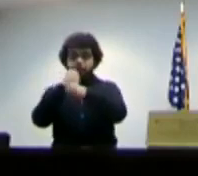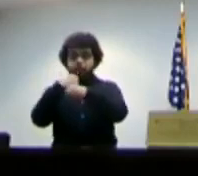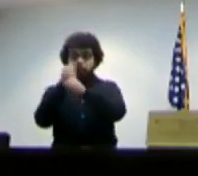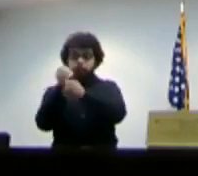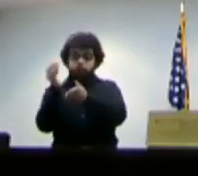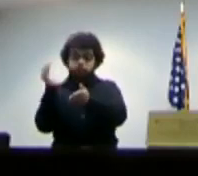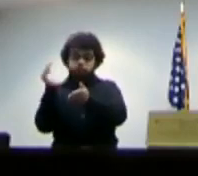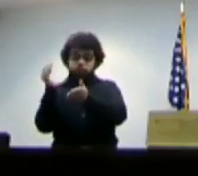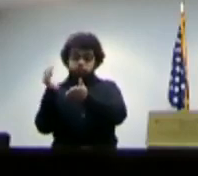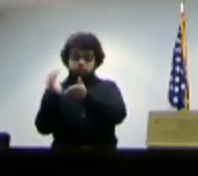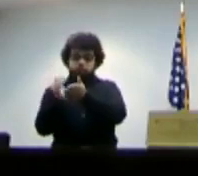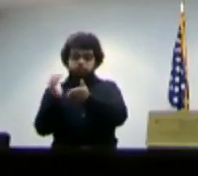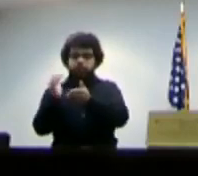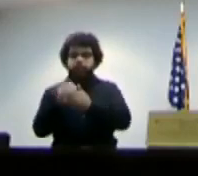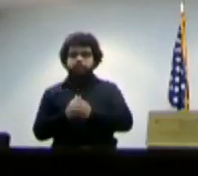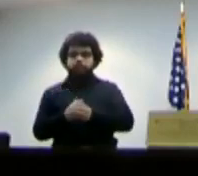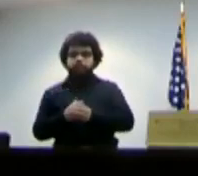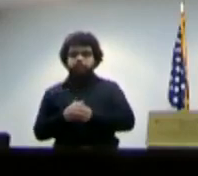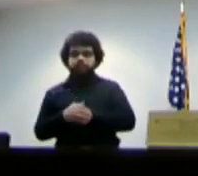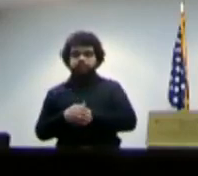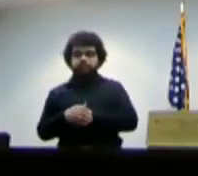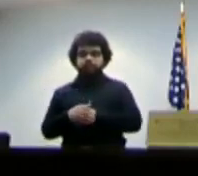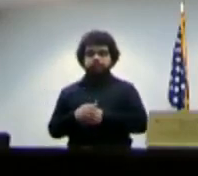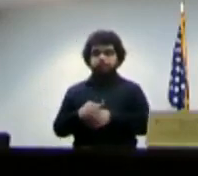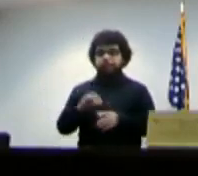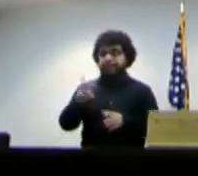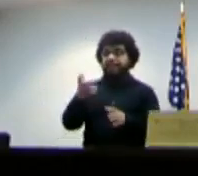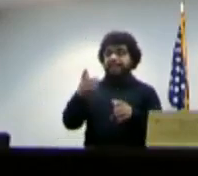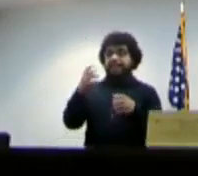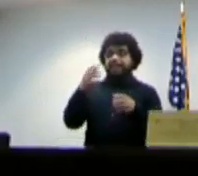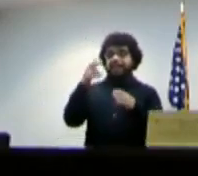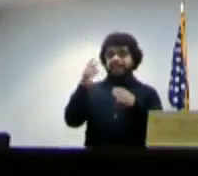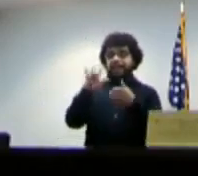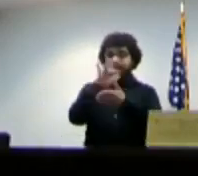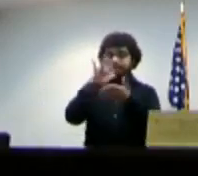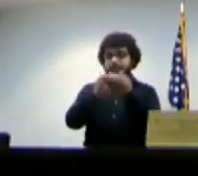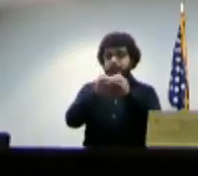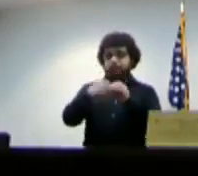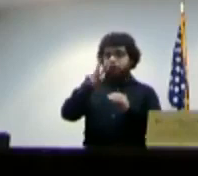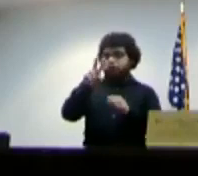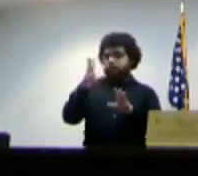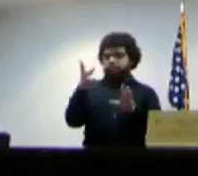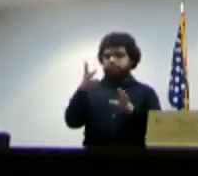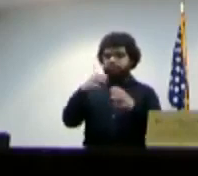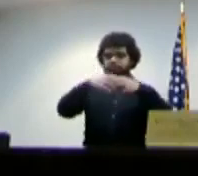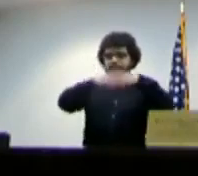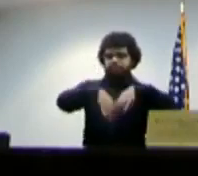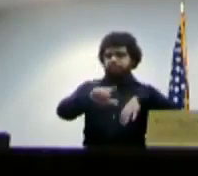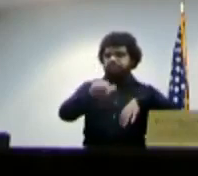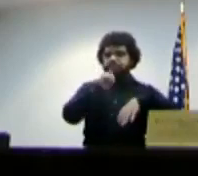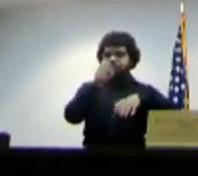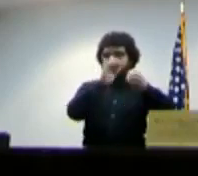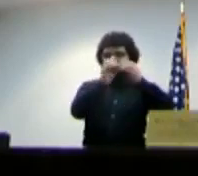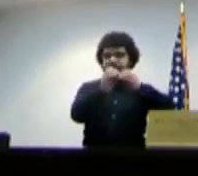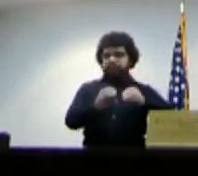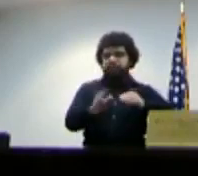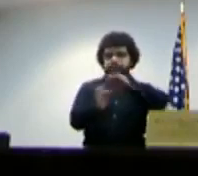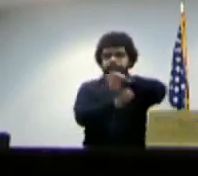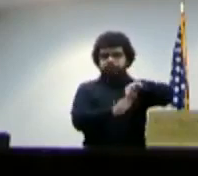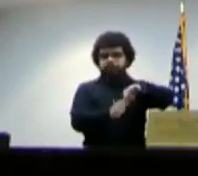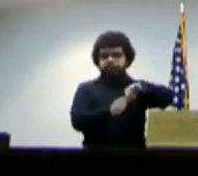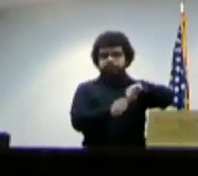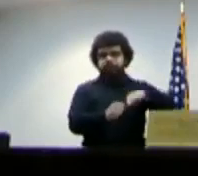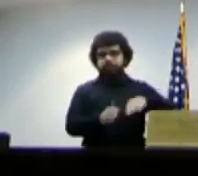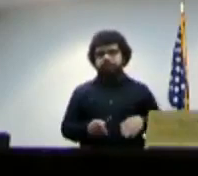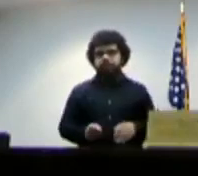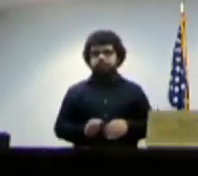recuerde, la unidad 2 estaba en fuera de servicio, mantenimiento programado. Sí. La unidad 1... Creo que con esos 400 son afectados. No, la